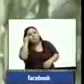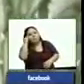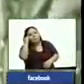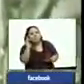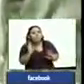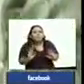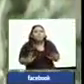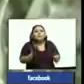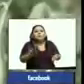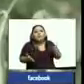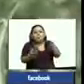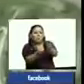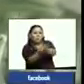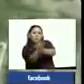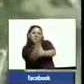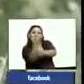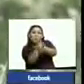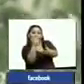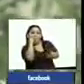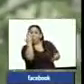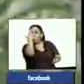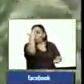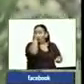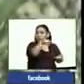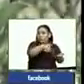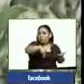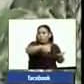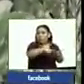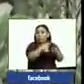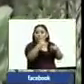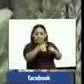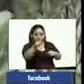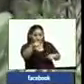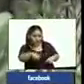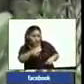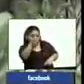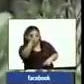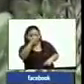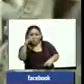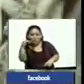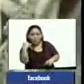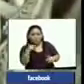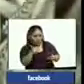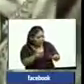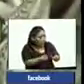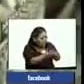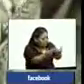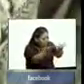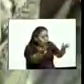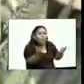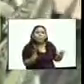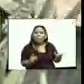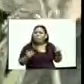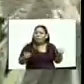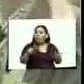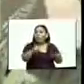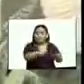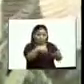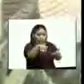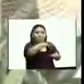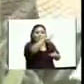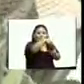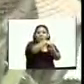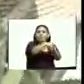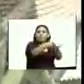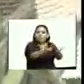tratarse de una planta desconocida sin embargo en El Salvador está ganando terreno por sus propiedades